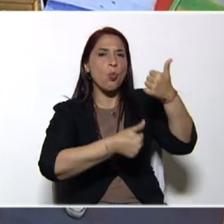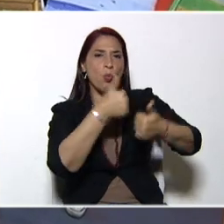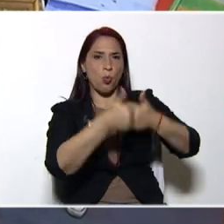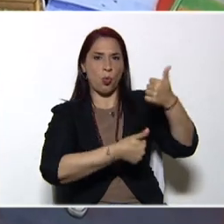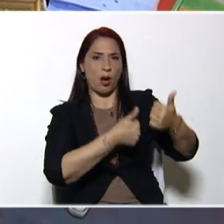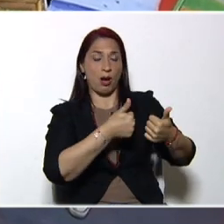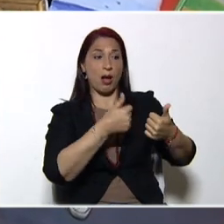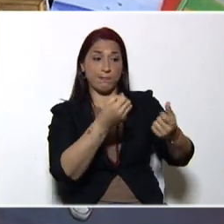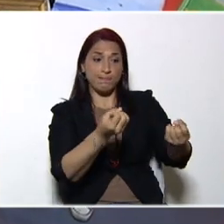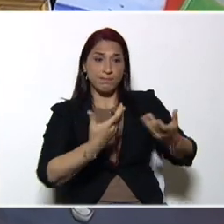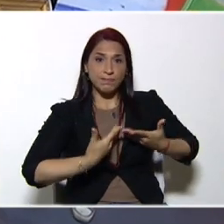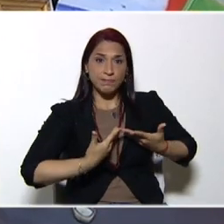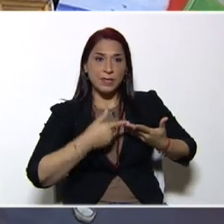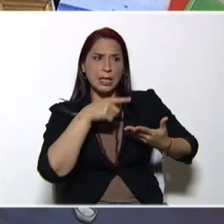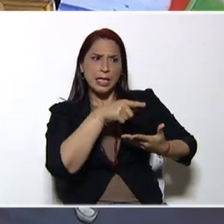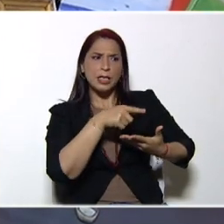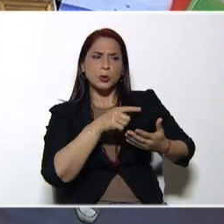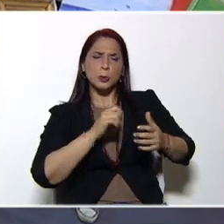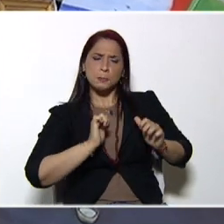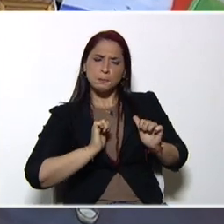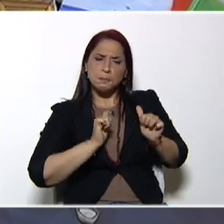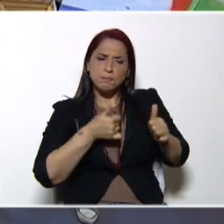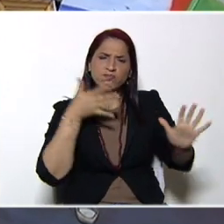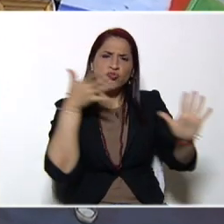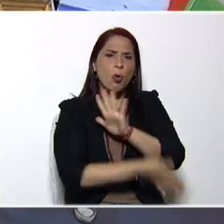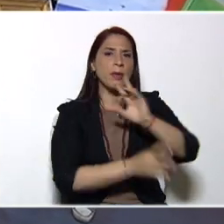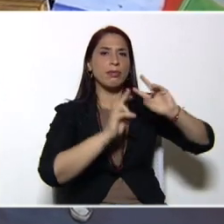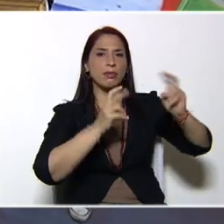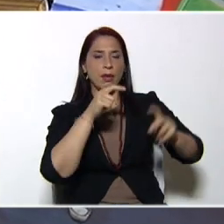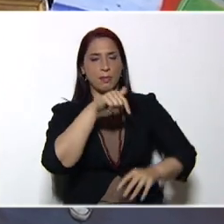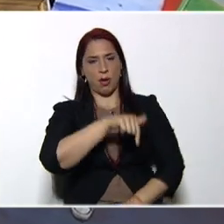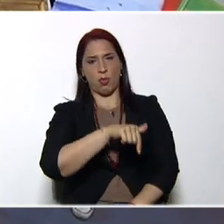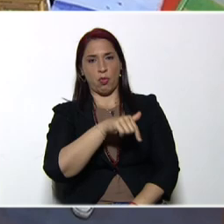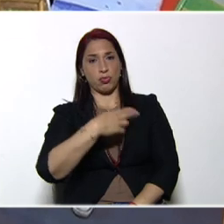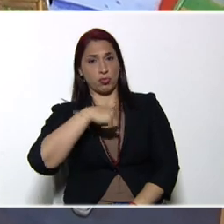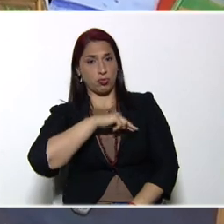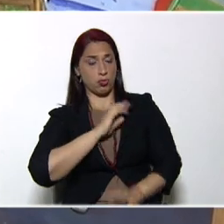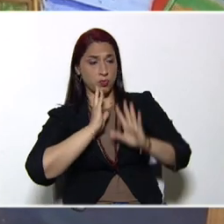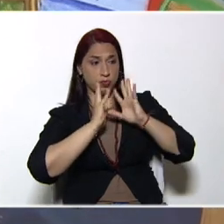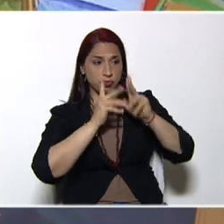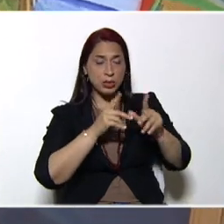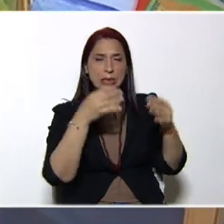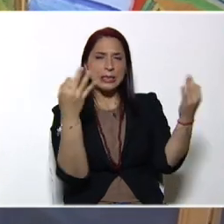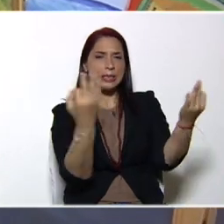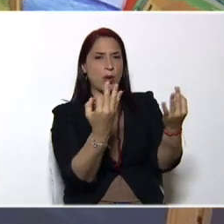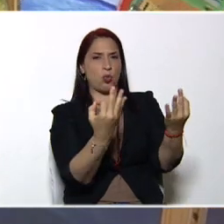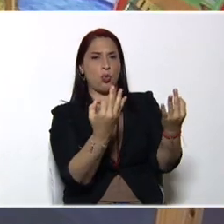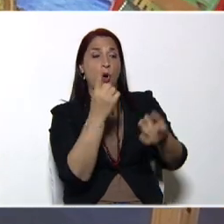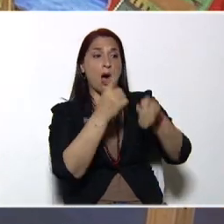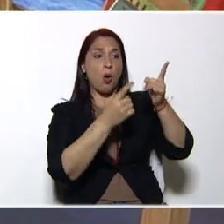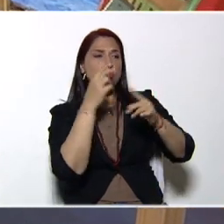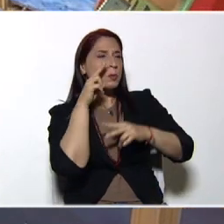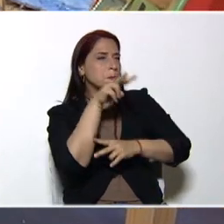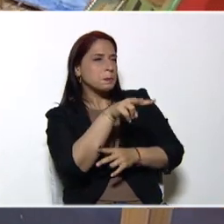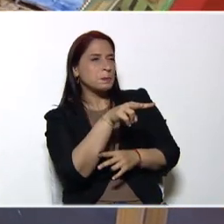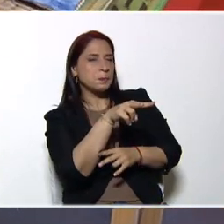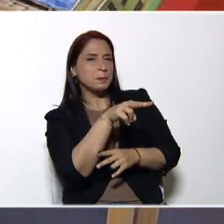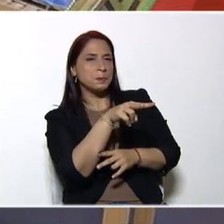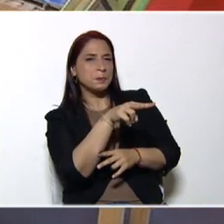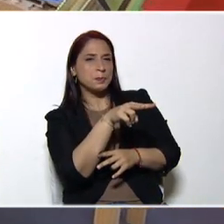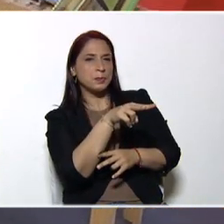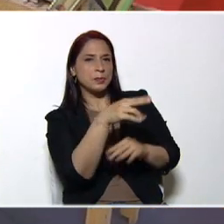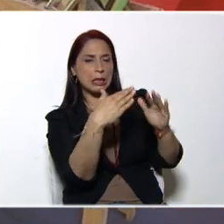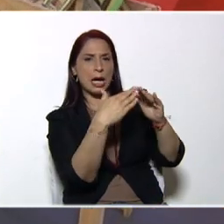José Leonardo, un pie, un inicio a lo que es el tema de hoy. Y seguramente, José Leonardo y a los muchachos en casa